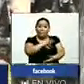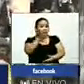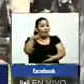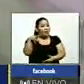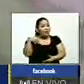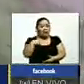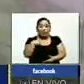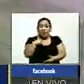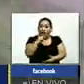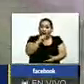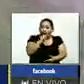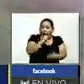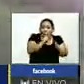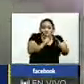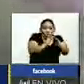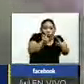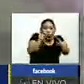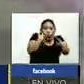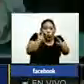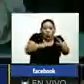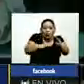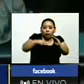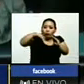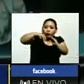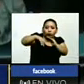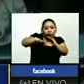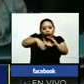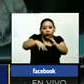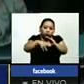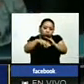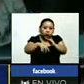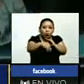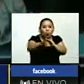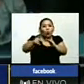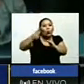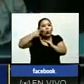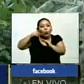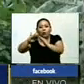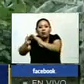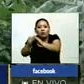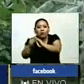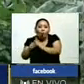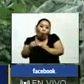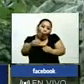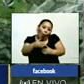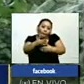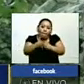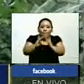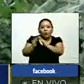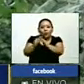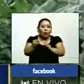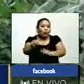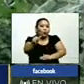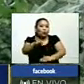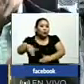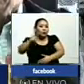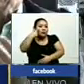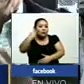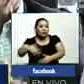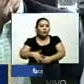más vulnerables que viven a la orilla de quebradas, zonas marginales y en mesones, entre otros lugares de